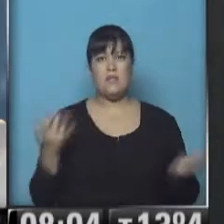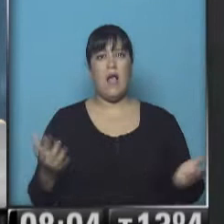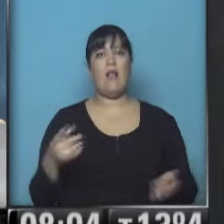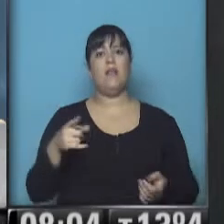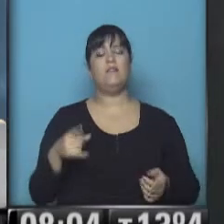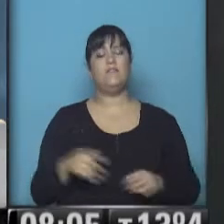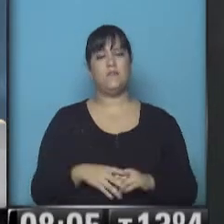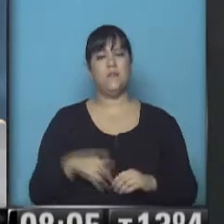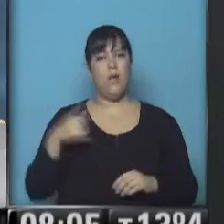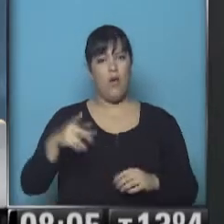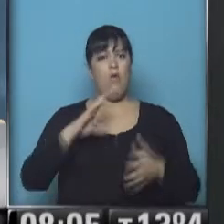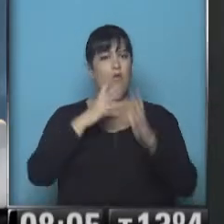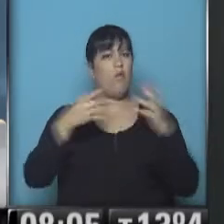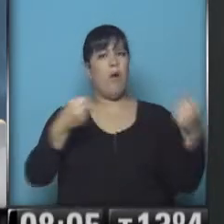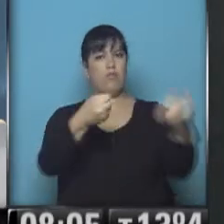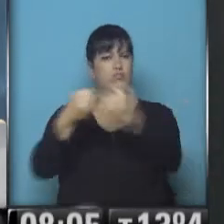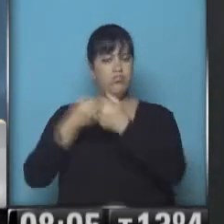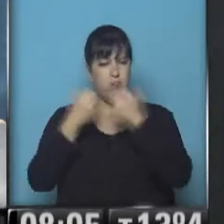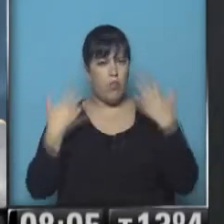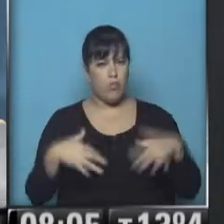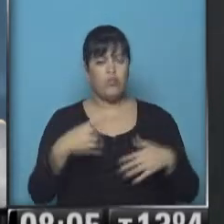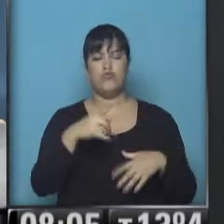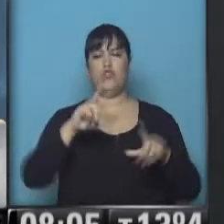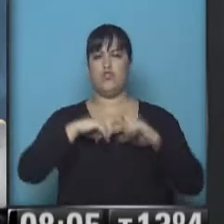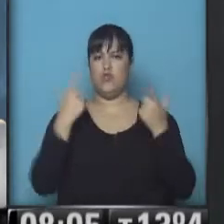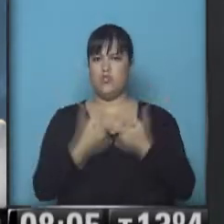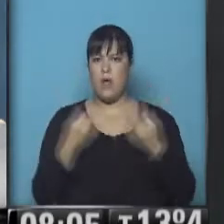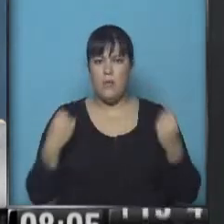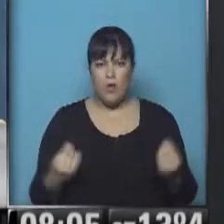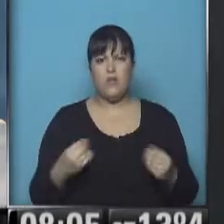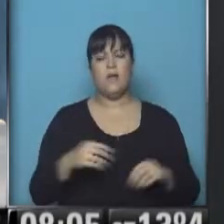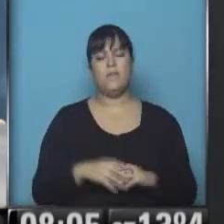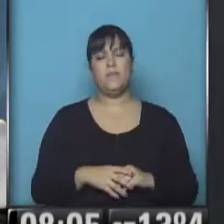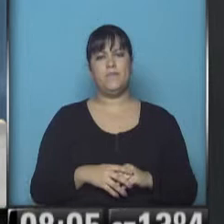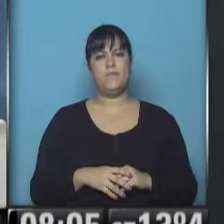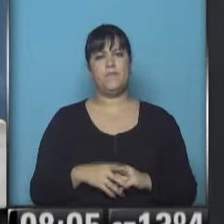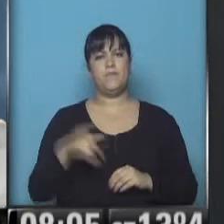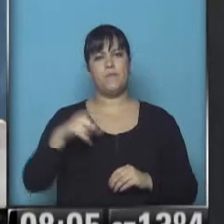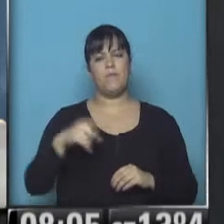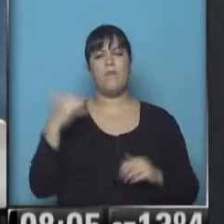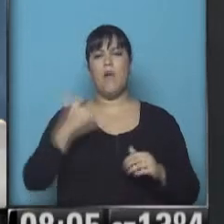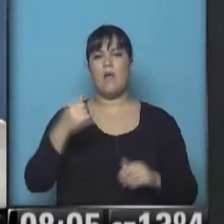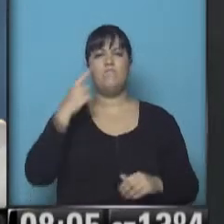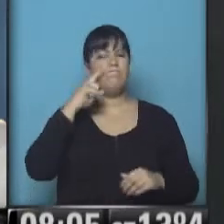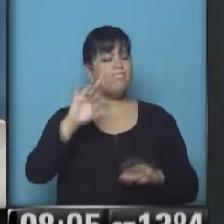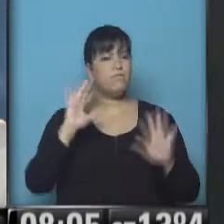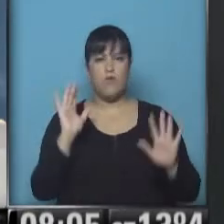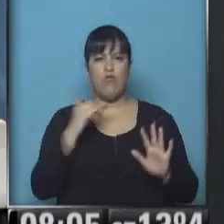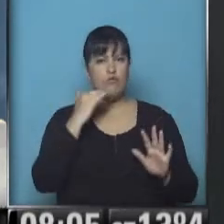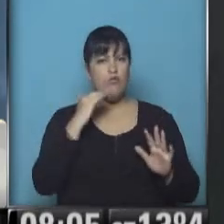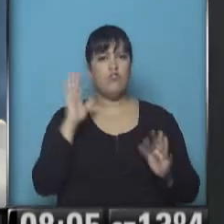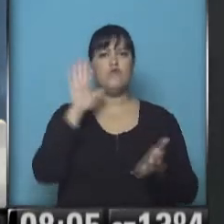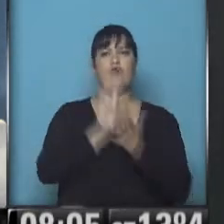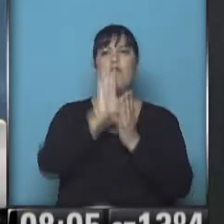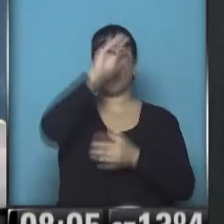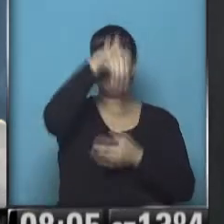un amplio nivel de consenso desde el punto de vista social, aun cuando persiste el desconocimiento en su contenido,